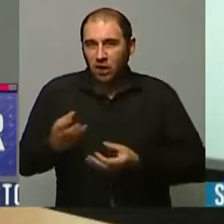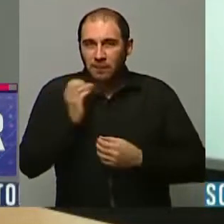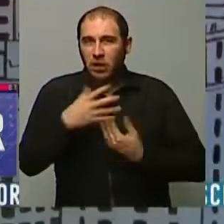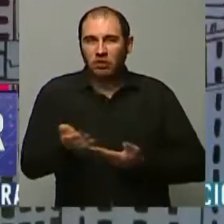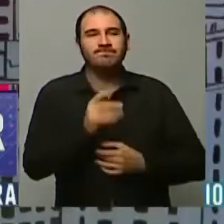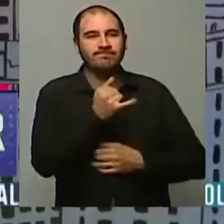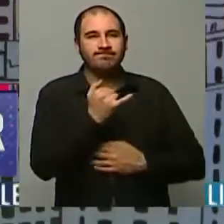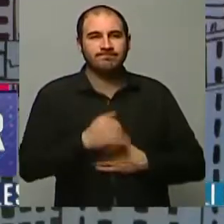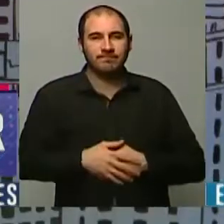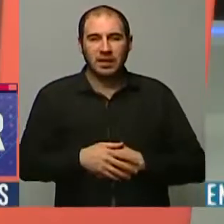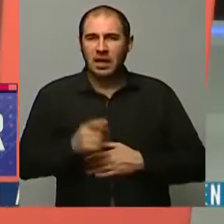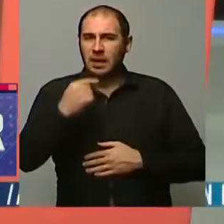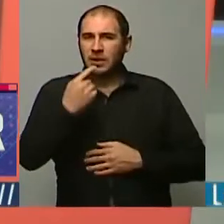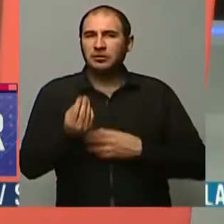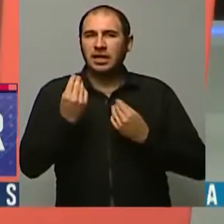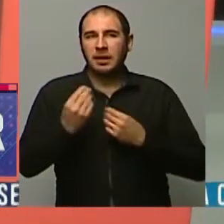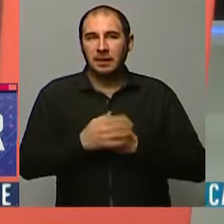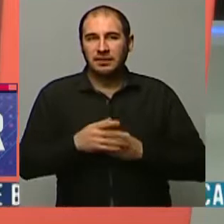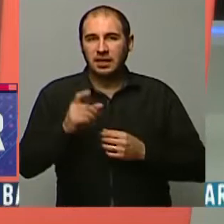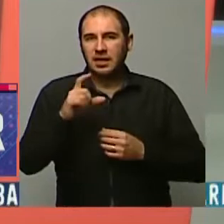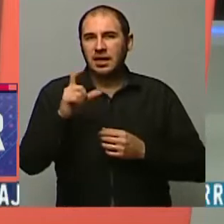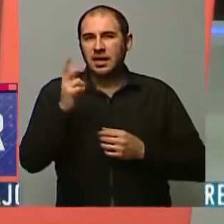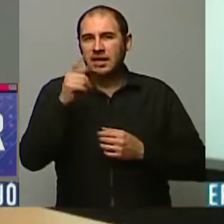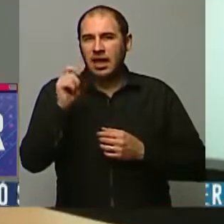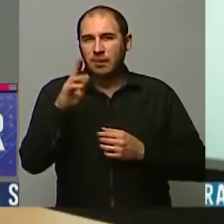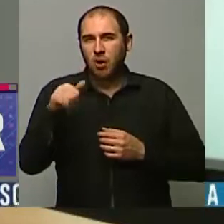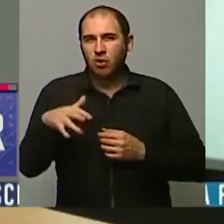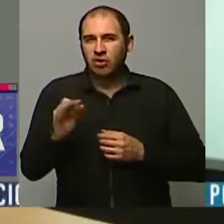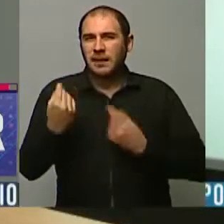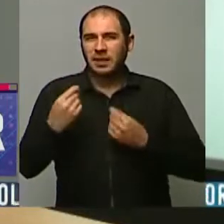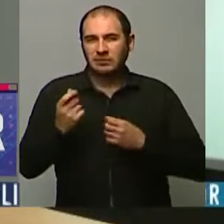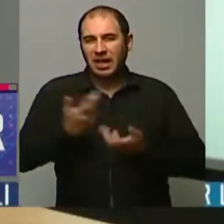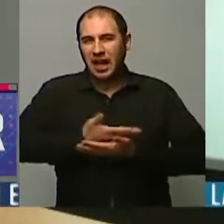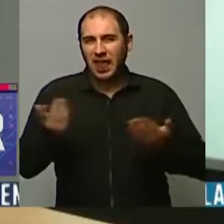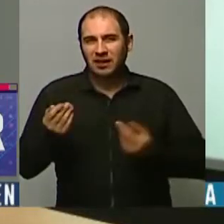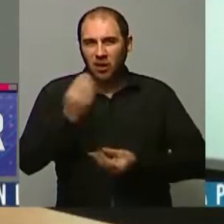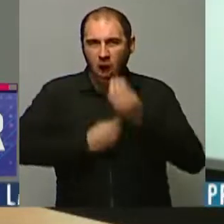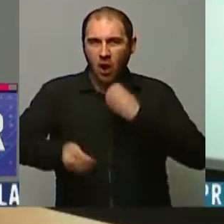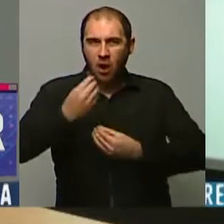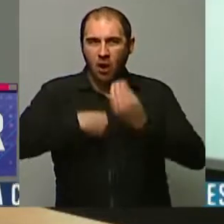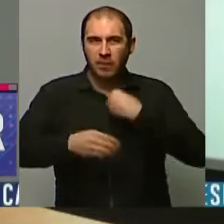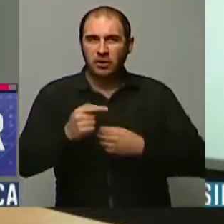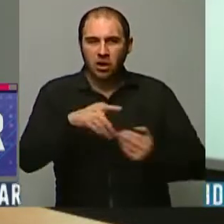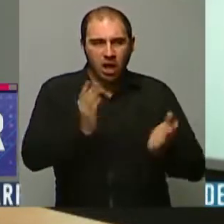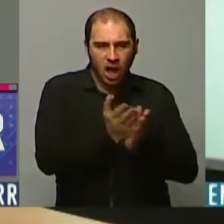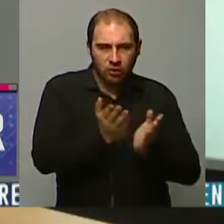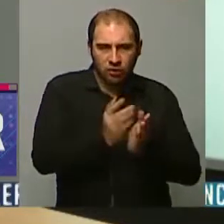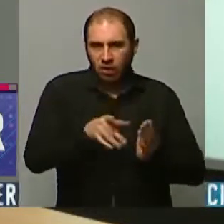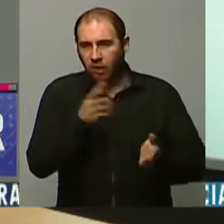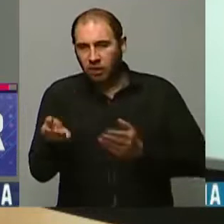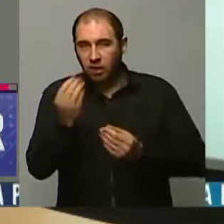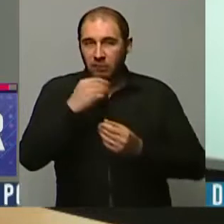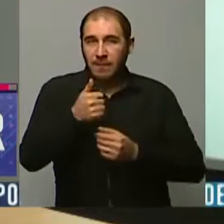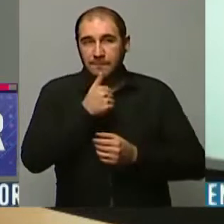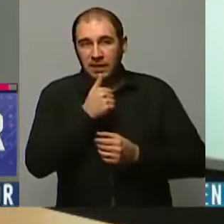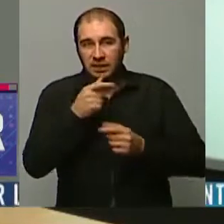más nutritivos. ¿Qué sucede con los hidratos de carbono? Porque digo, es algo que comúnmente hacemos, ¿no? Estamos estudiando y recurrimos al